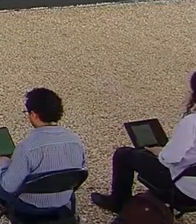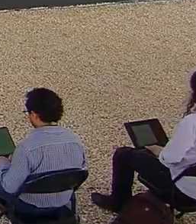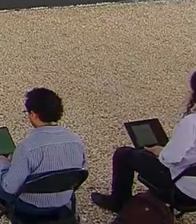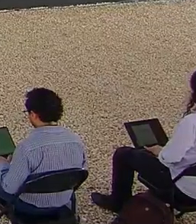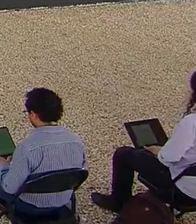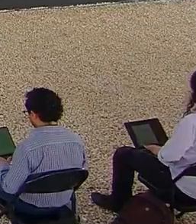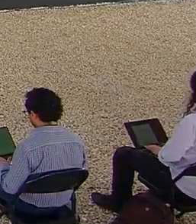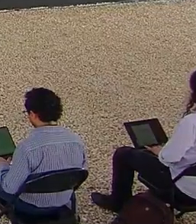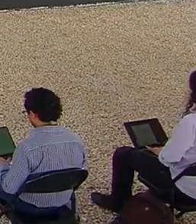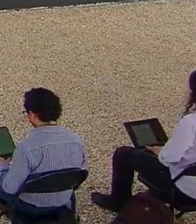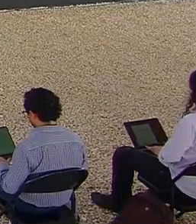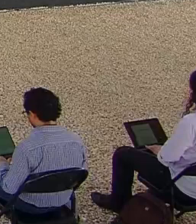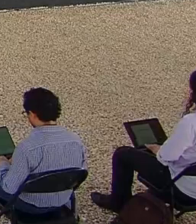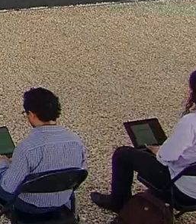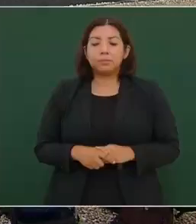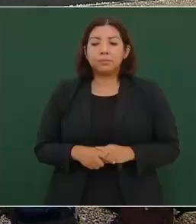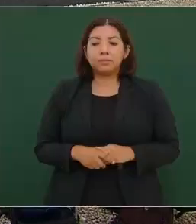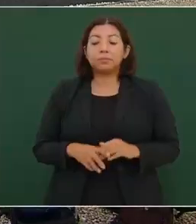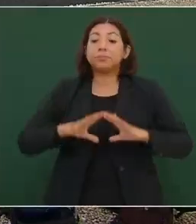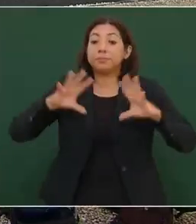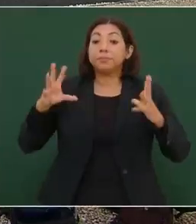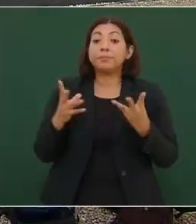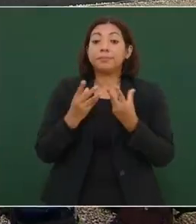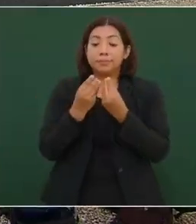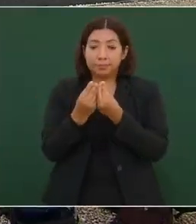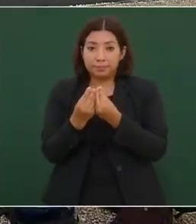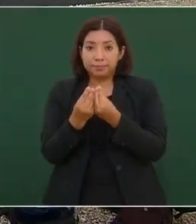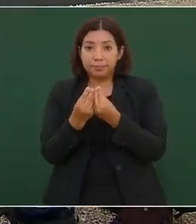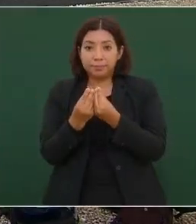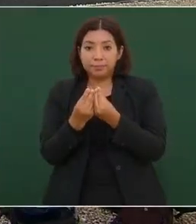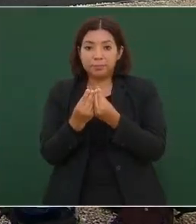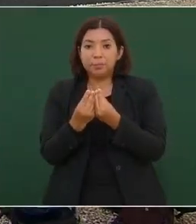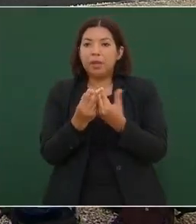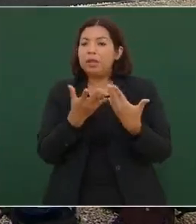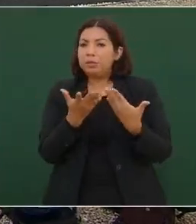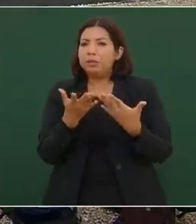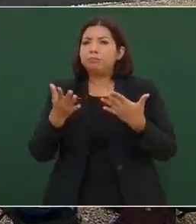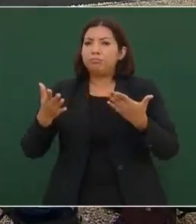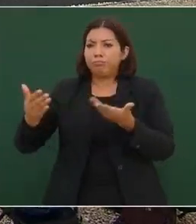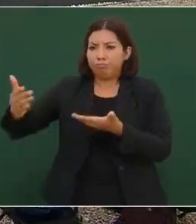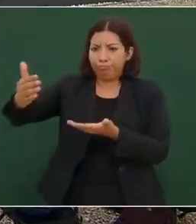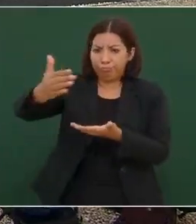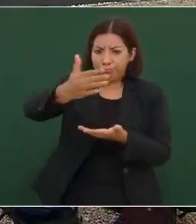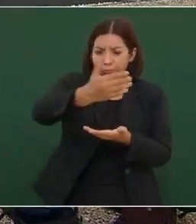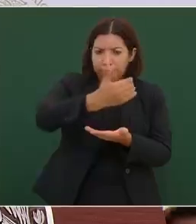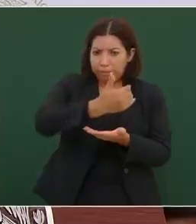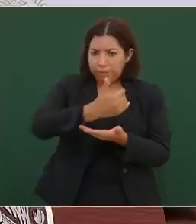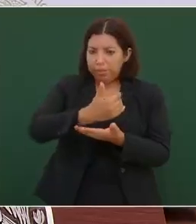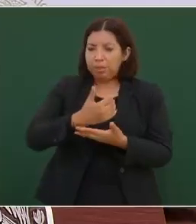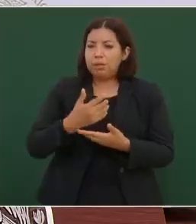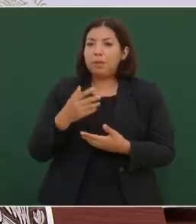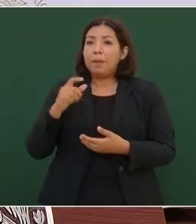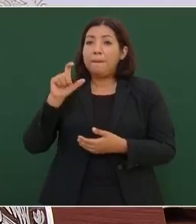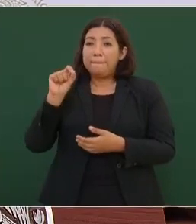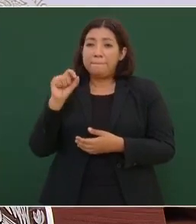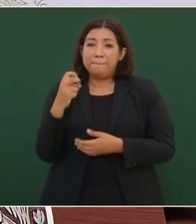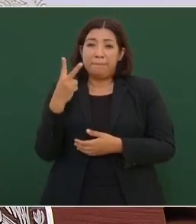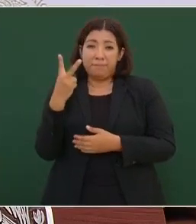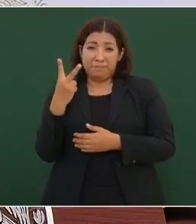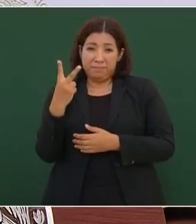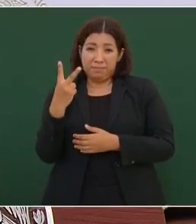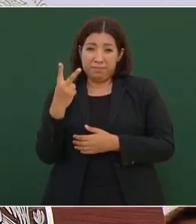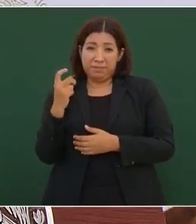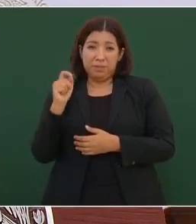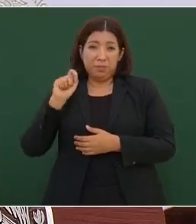el total acumulado, el acumulado que llevan dentro de esta operación en el presente año, son